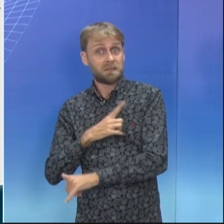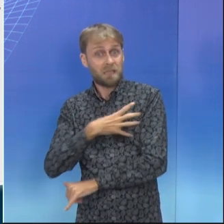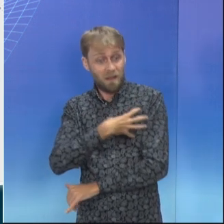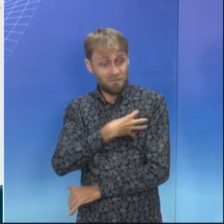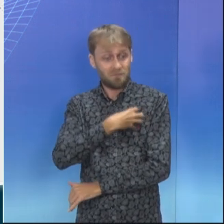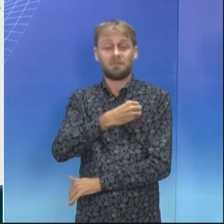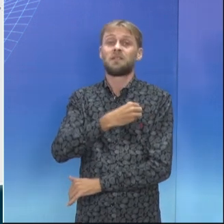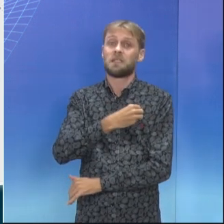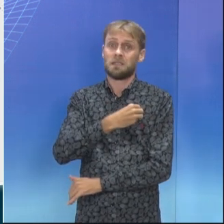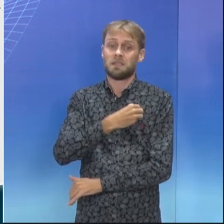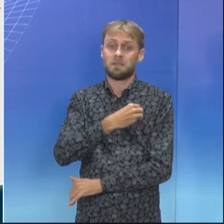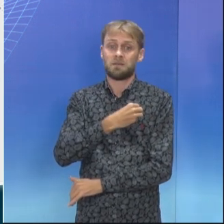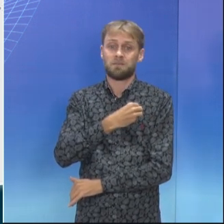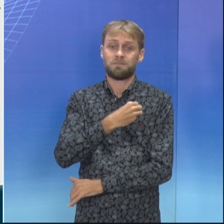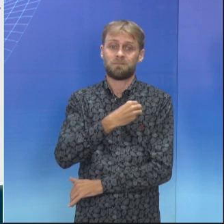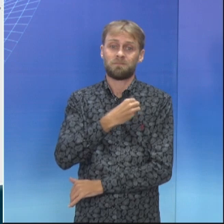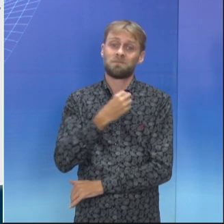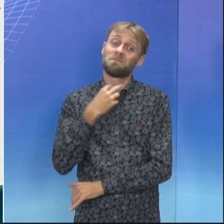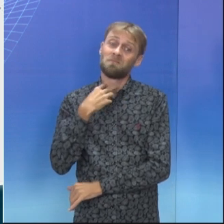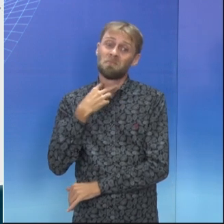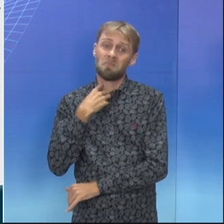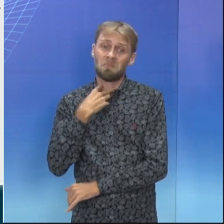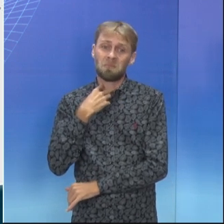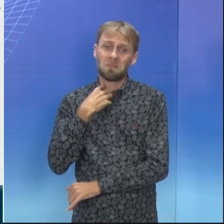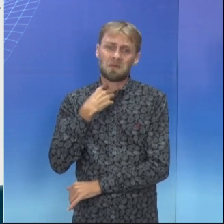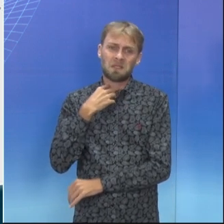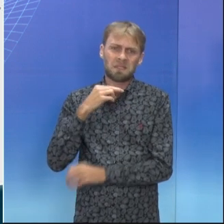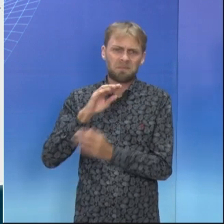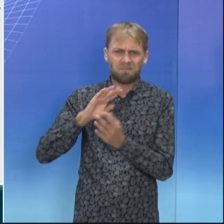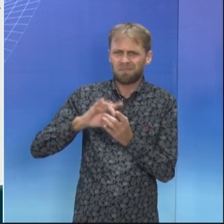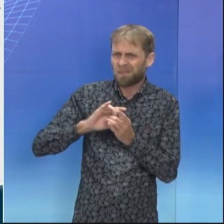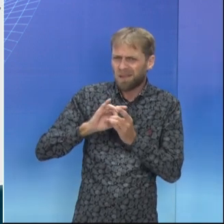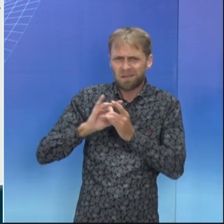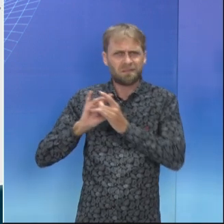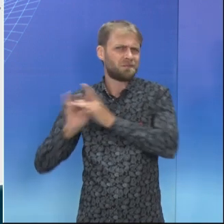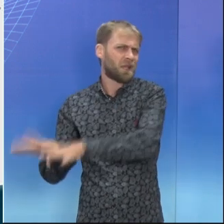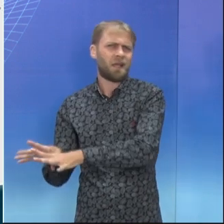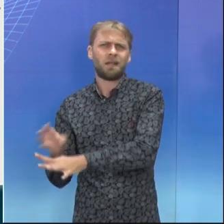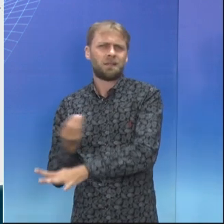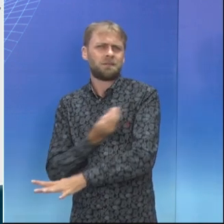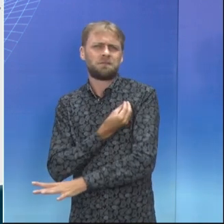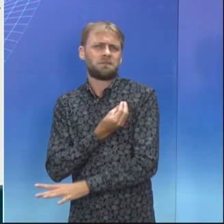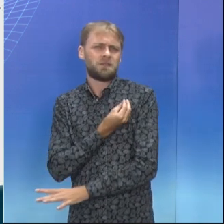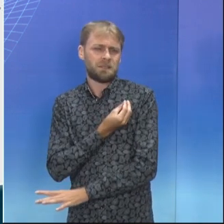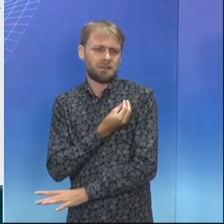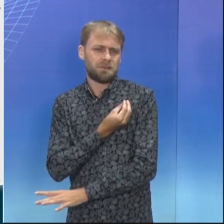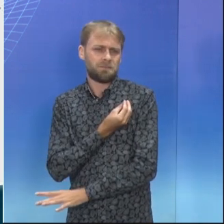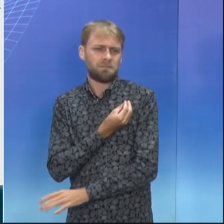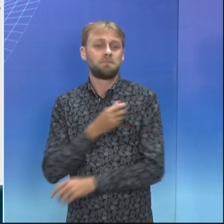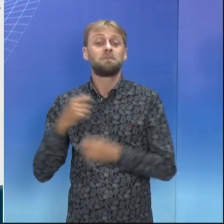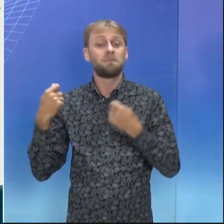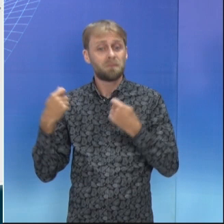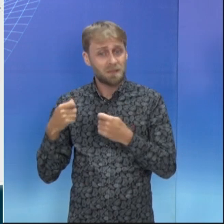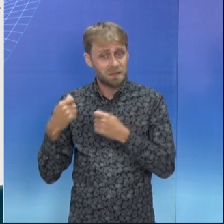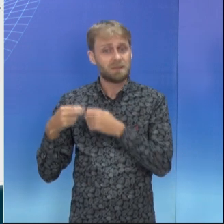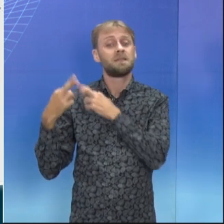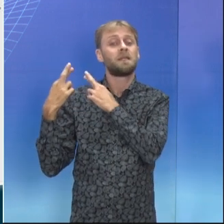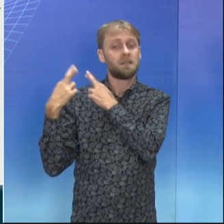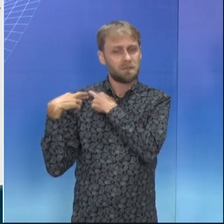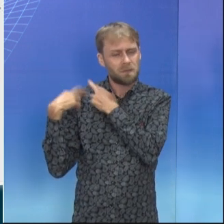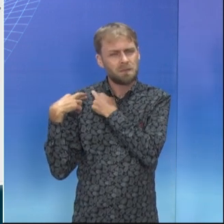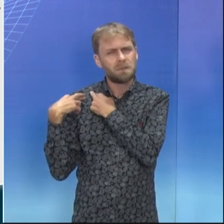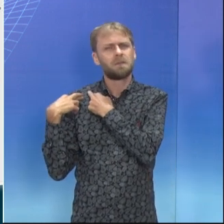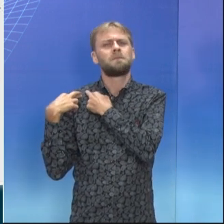raíces, tienen hijos y no puede cometer la agresión de descuajarle la vida. Tienen